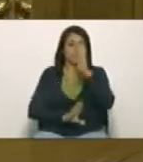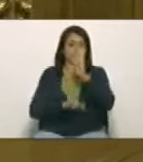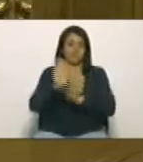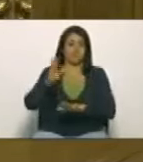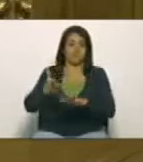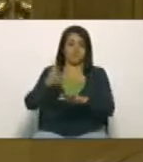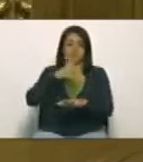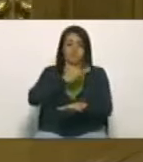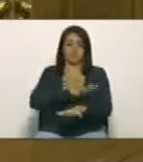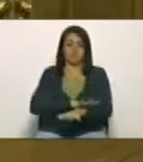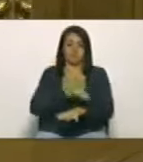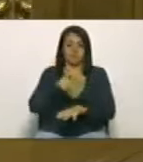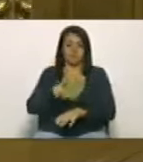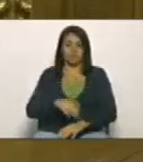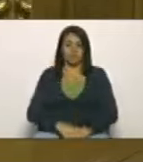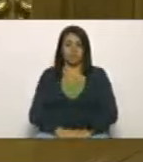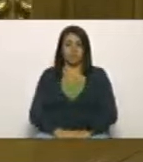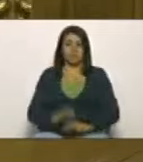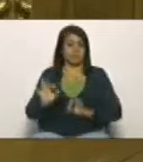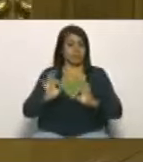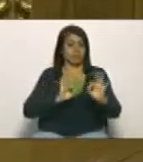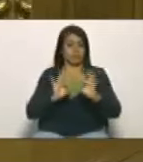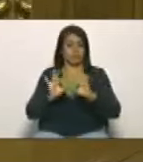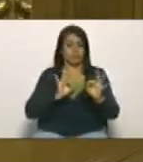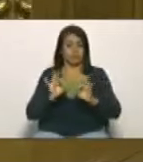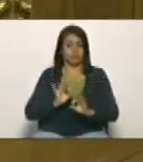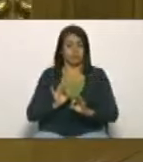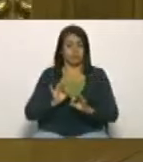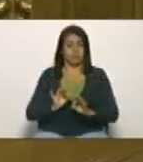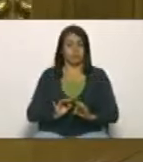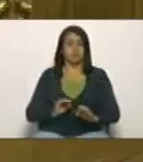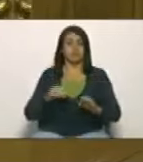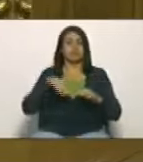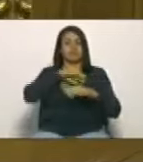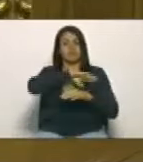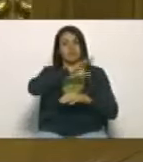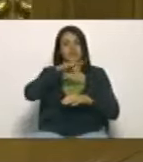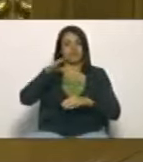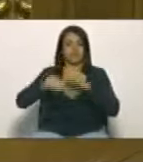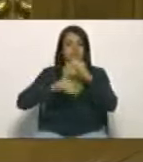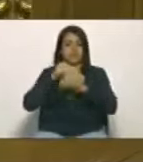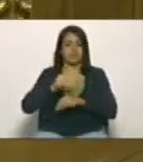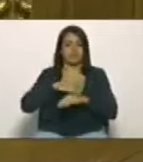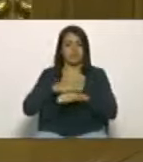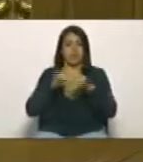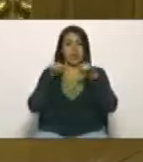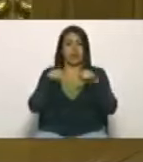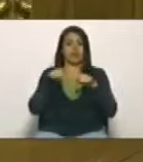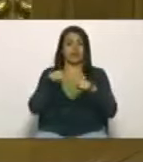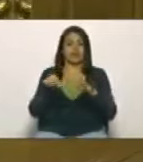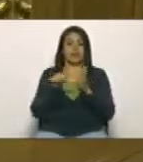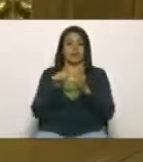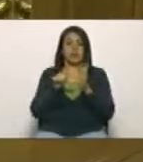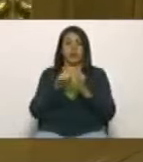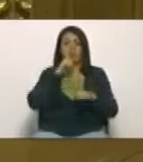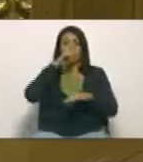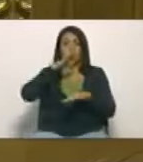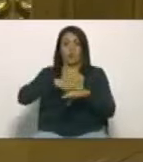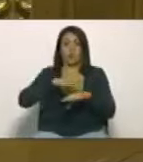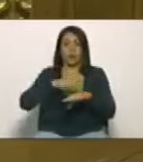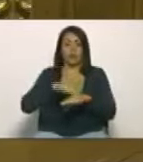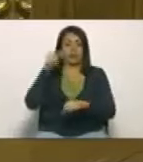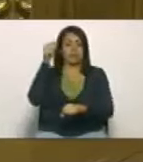encarezca la cadena logística de transporte hacia el Mar Rojo. Allí está el culpable y hay